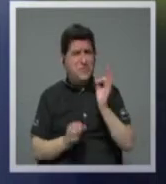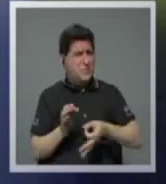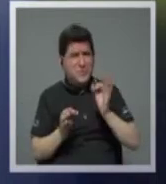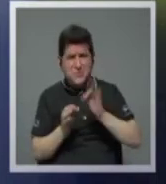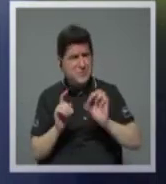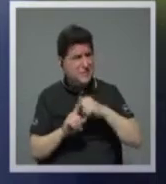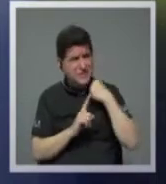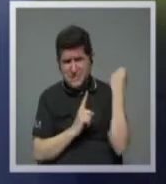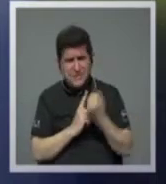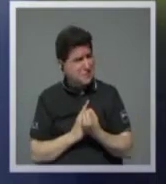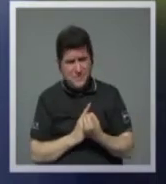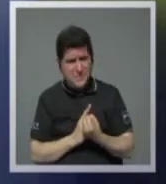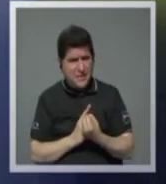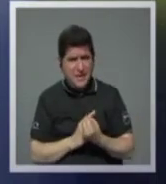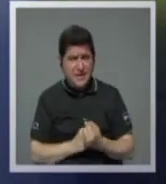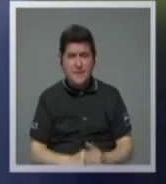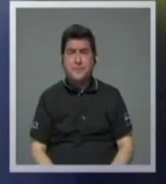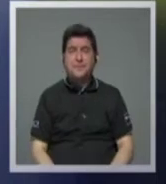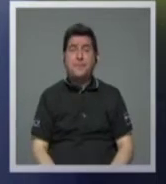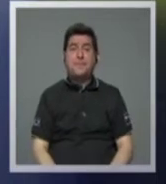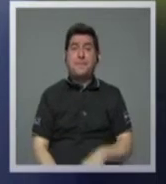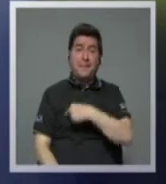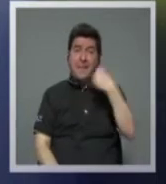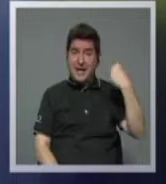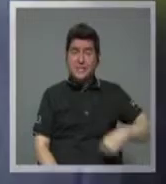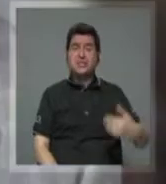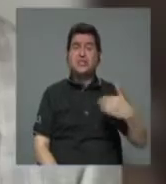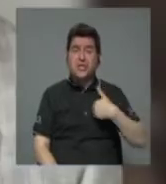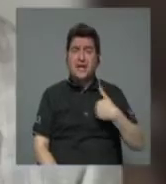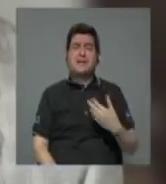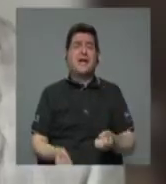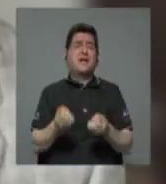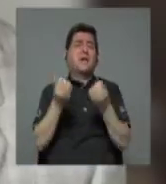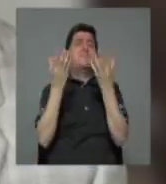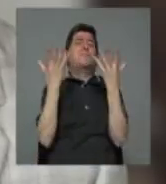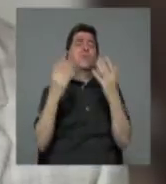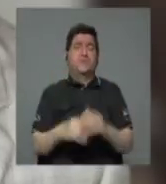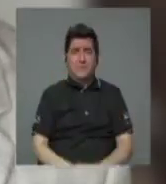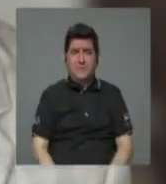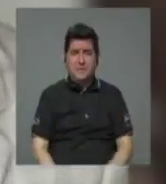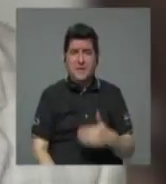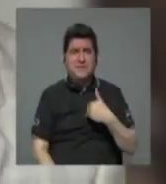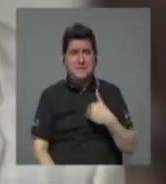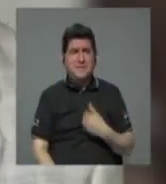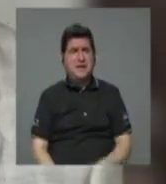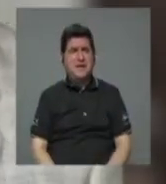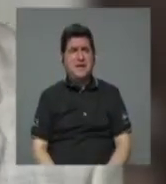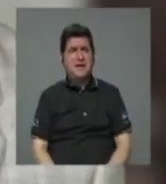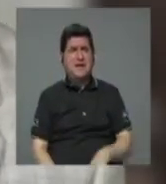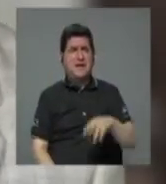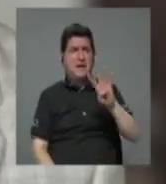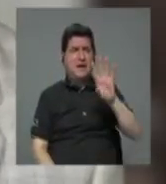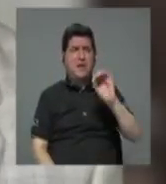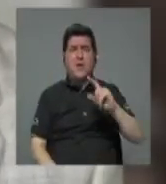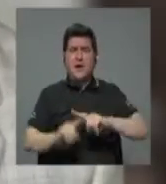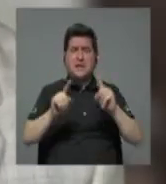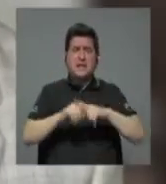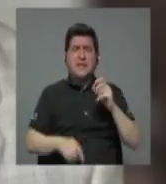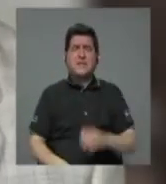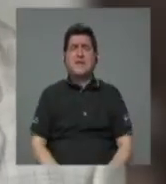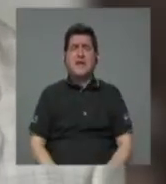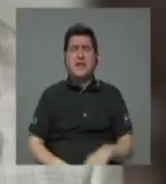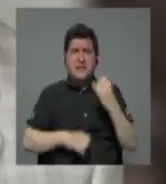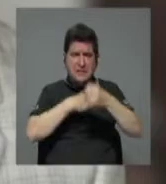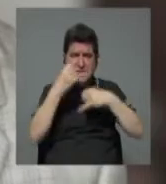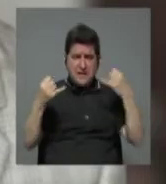tema. ¿Qué opina? Sí, bueno, China tiene muchísimos, tiene más de 40 diferentes tipos de lenguas y